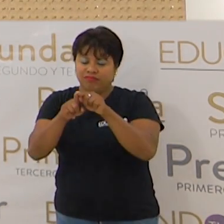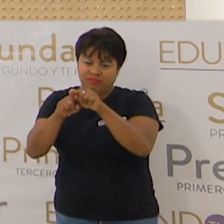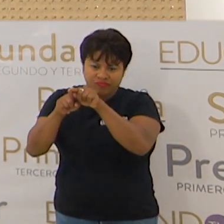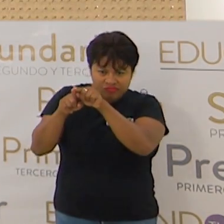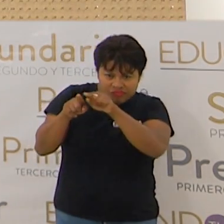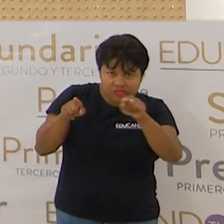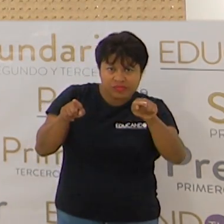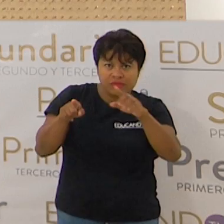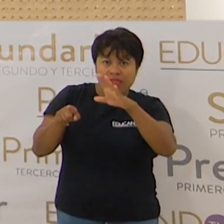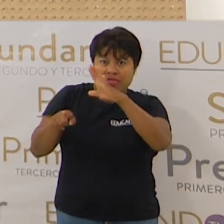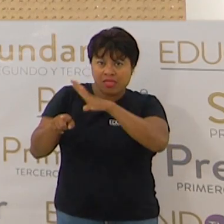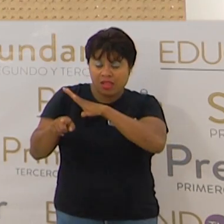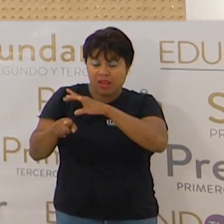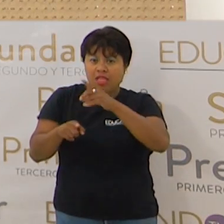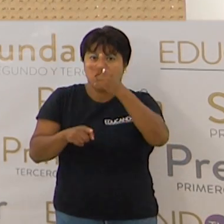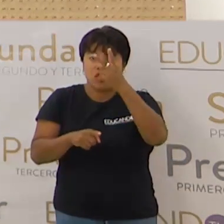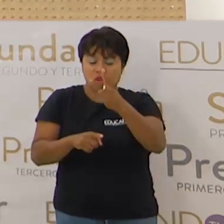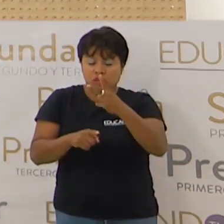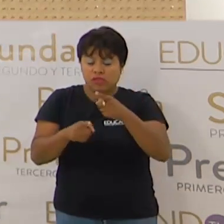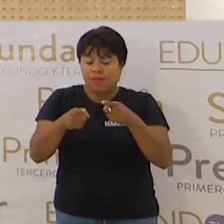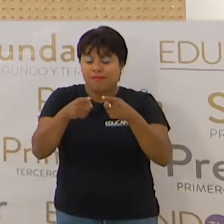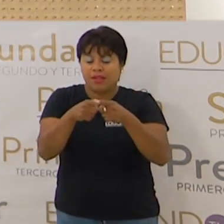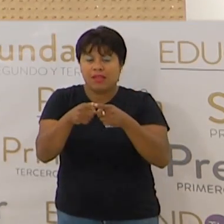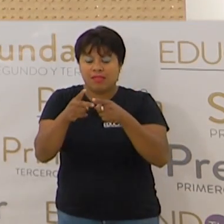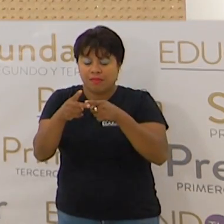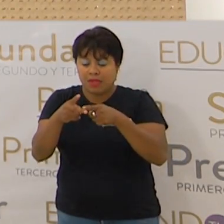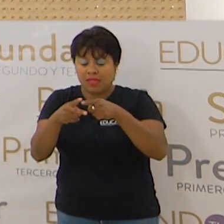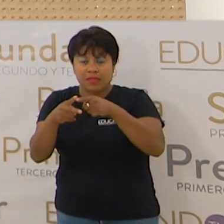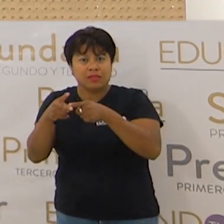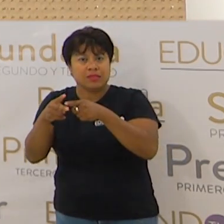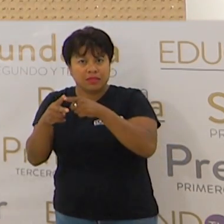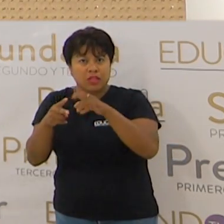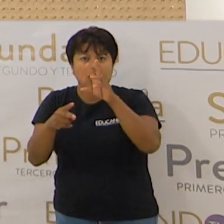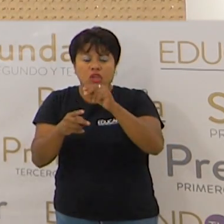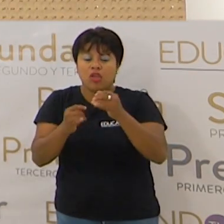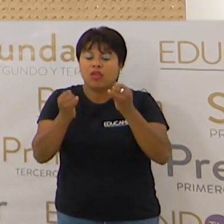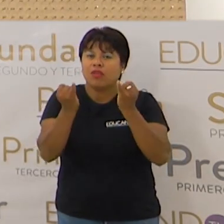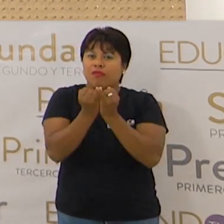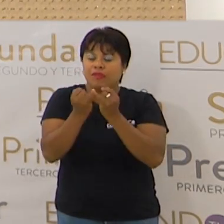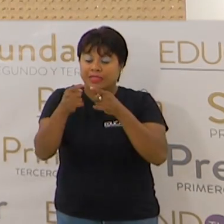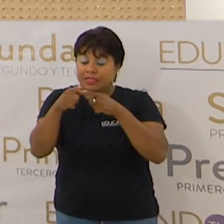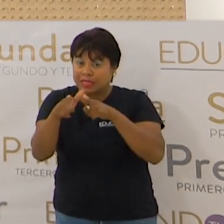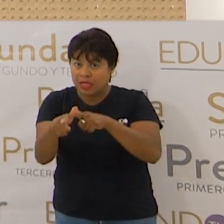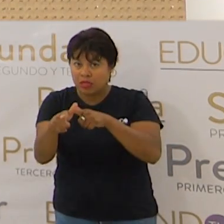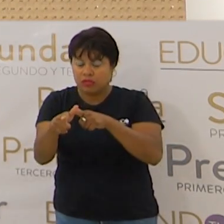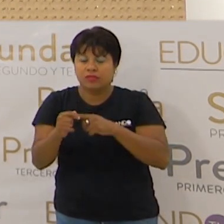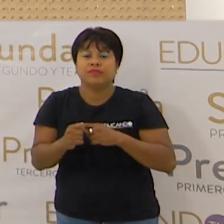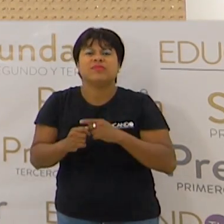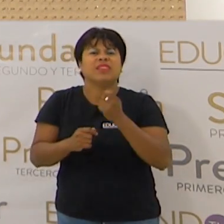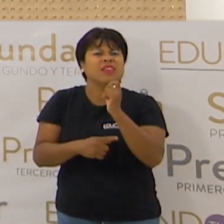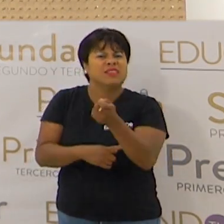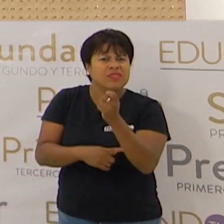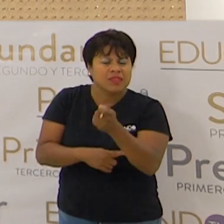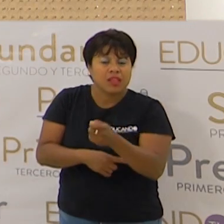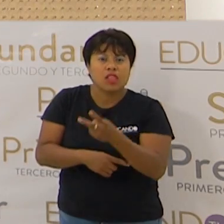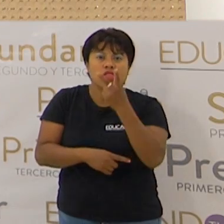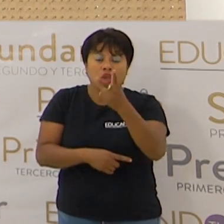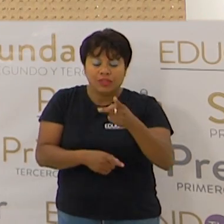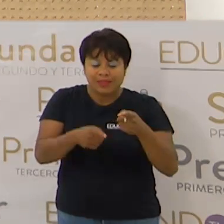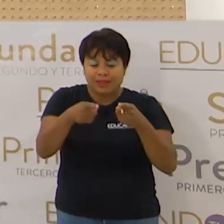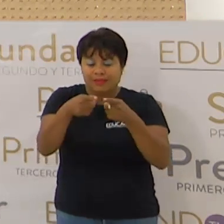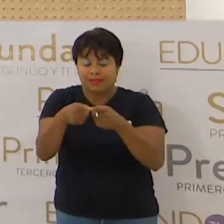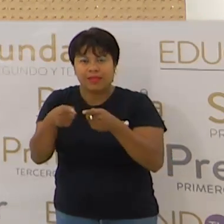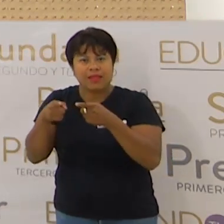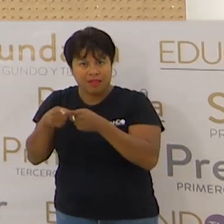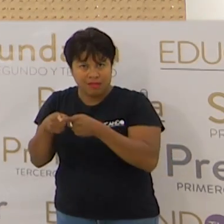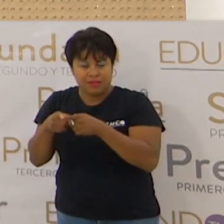segmento que une a dos vértices no consecutivos. ¿Qué significa eso? Dos esquinas como